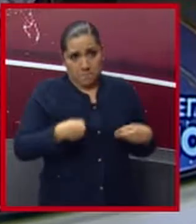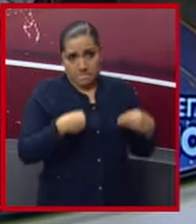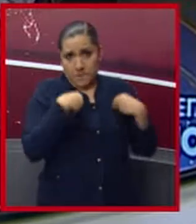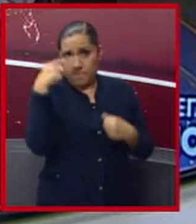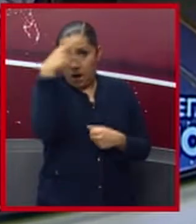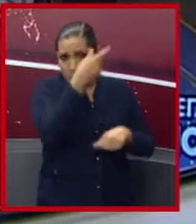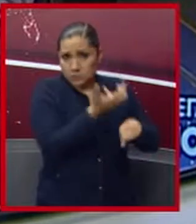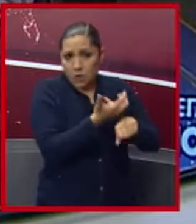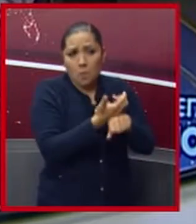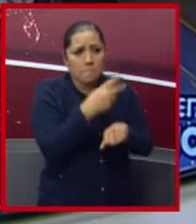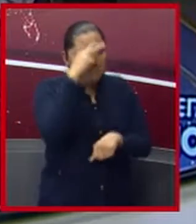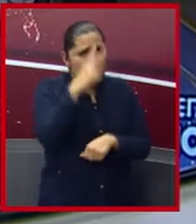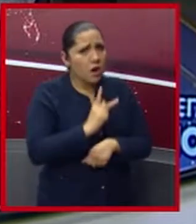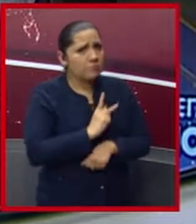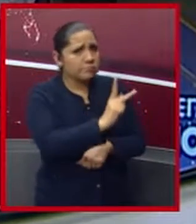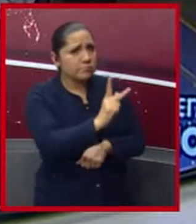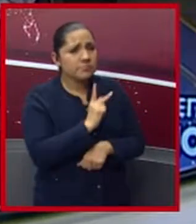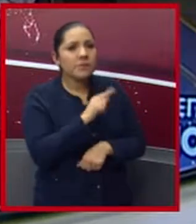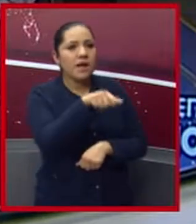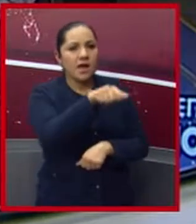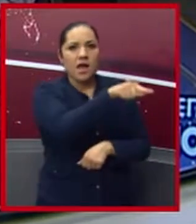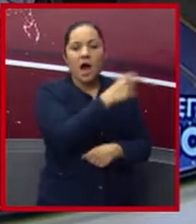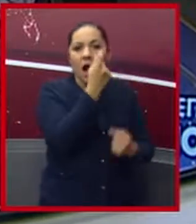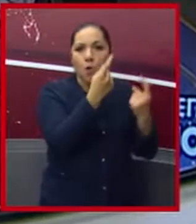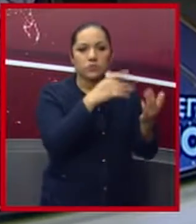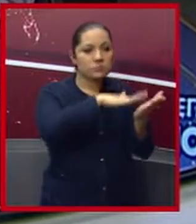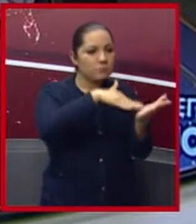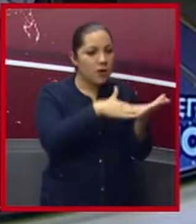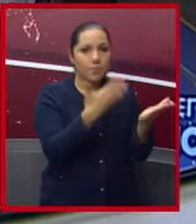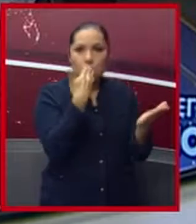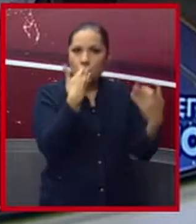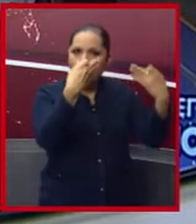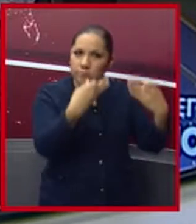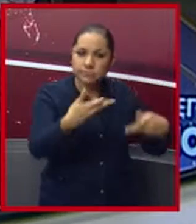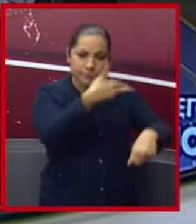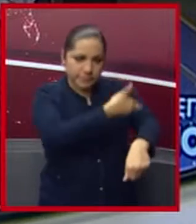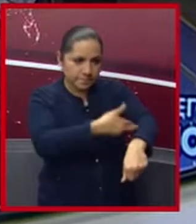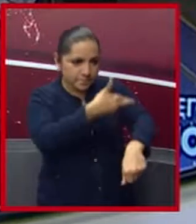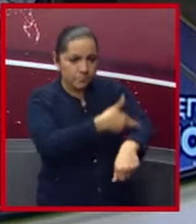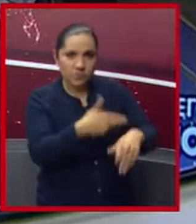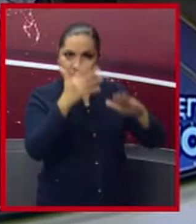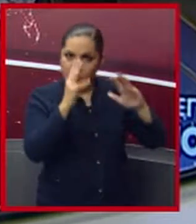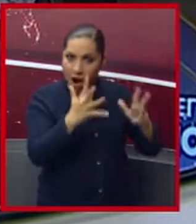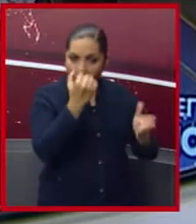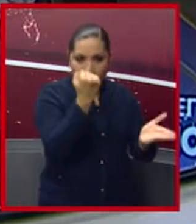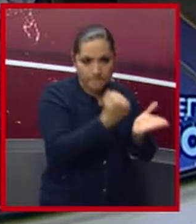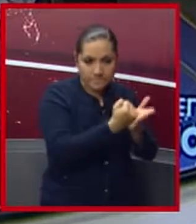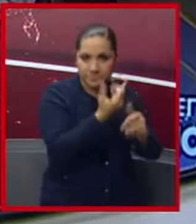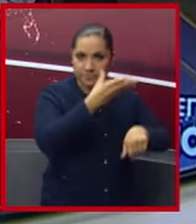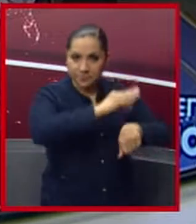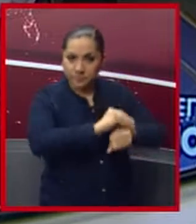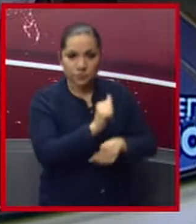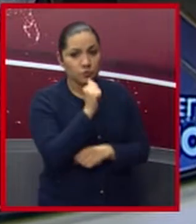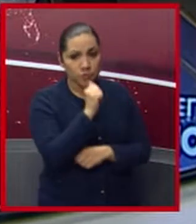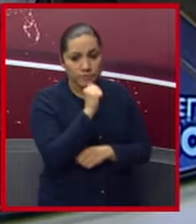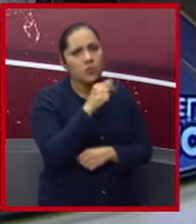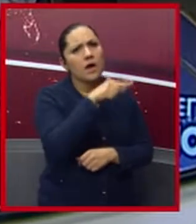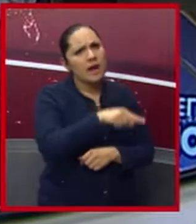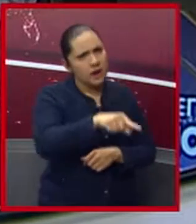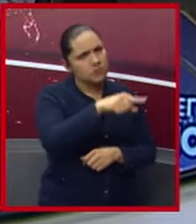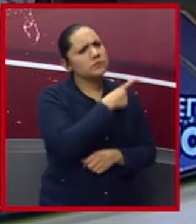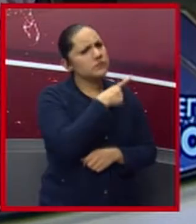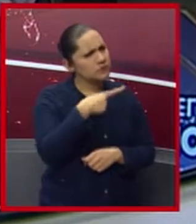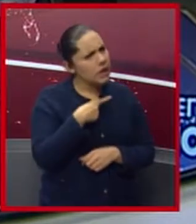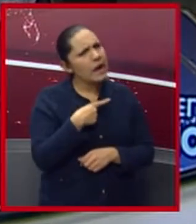tienen una condición de indocumentados, a que se acerquen con sus autoridades, a que vayan a